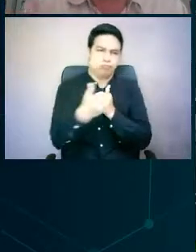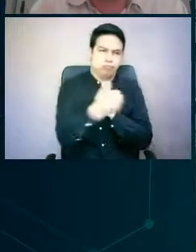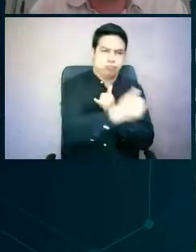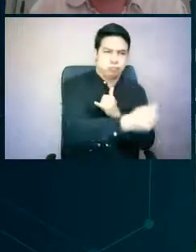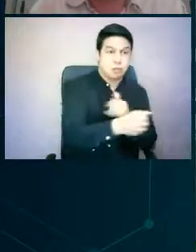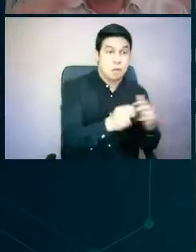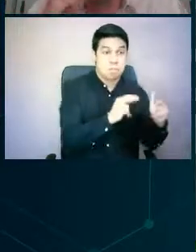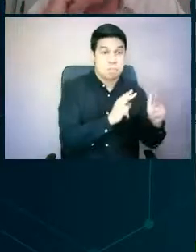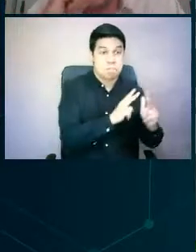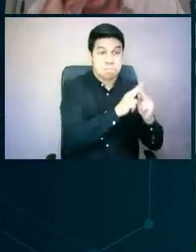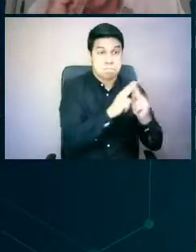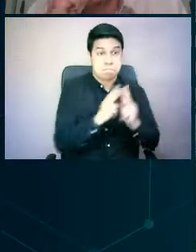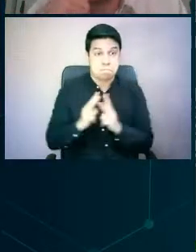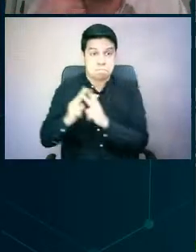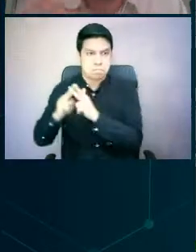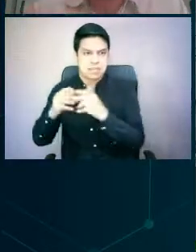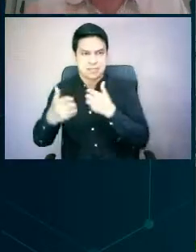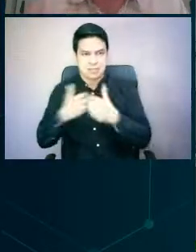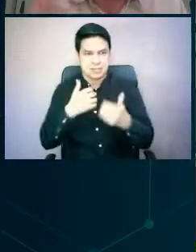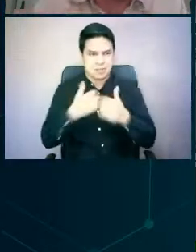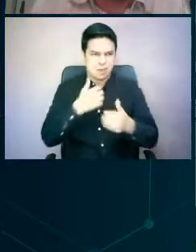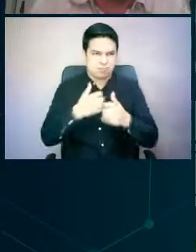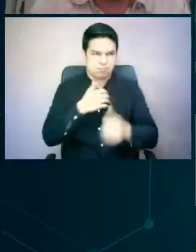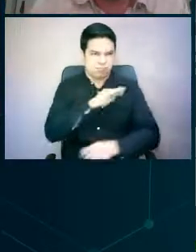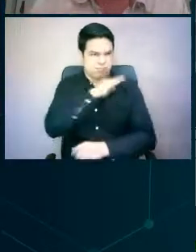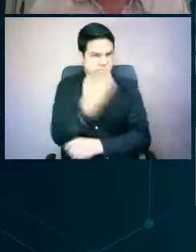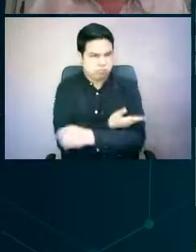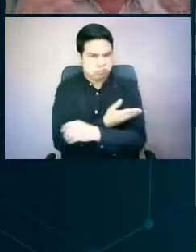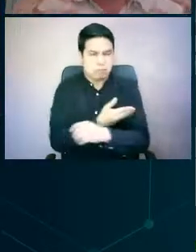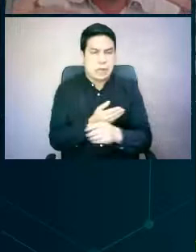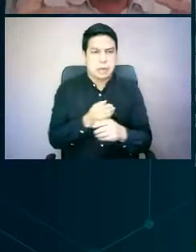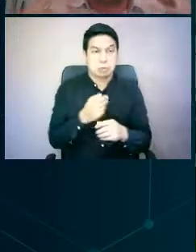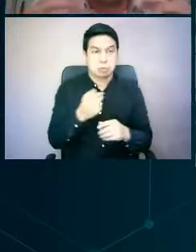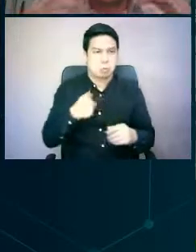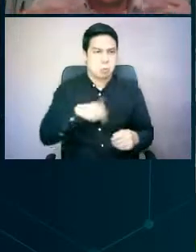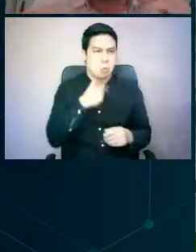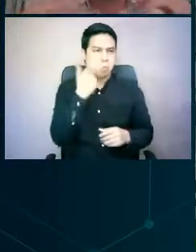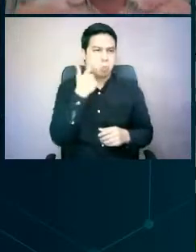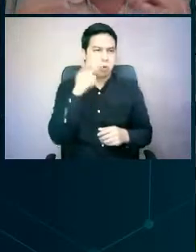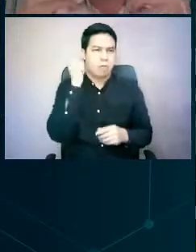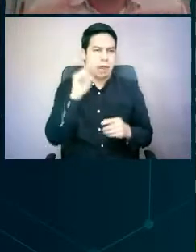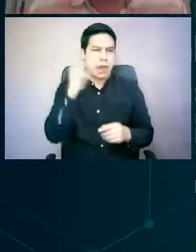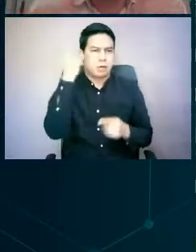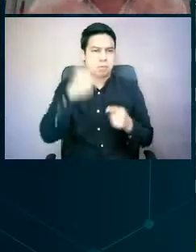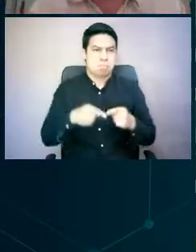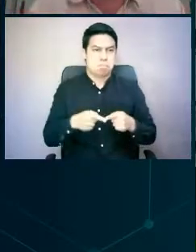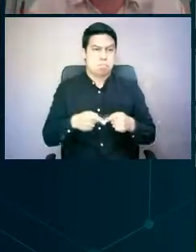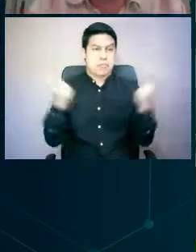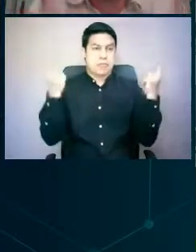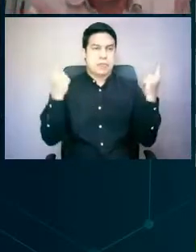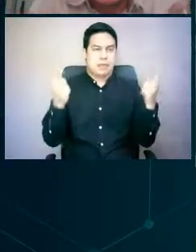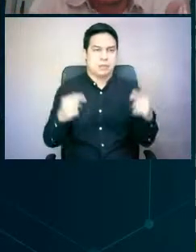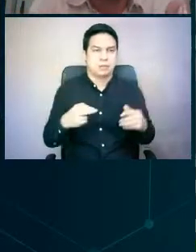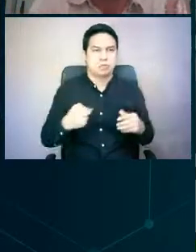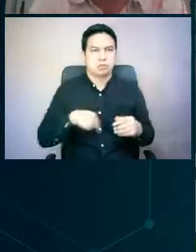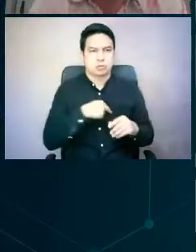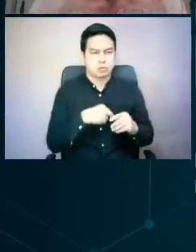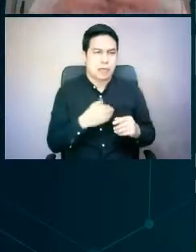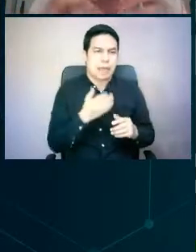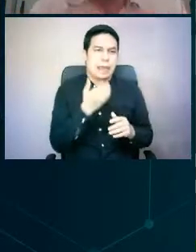potencia por medio de un equivalente de cortocircuito. Esta herramienta, ¿qué nos permite? Modelar el sistema de potencia y